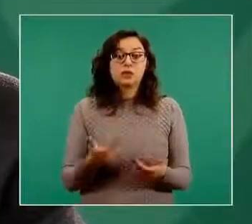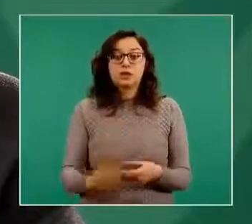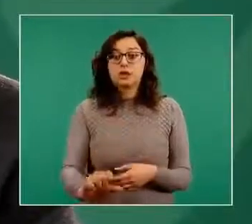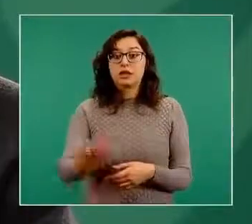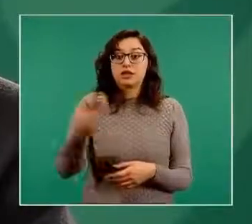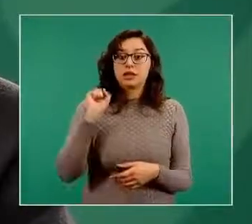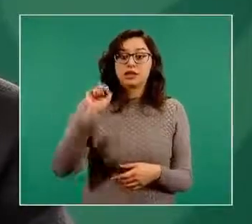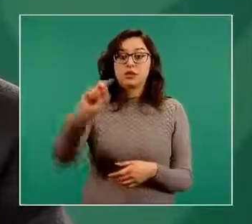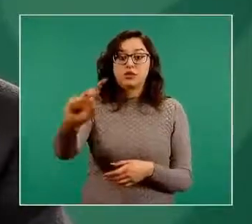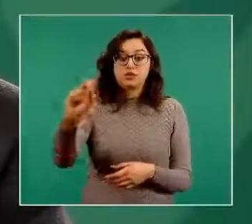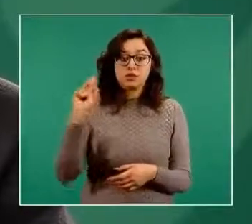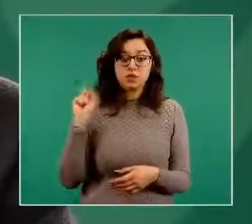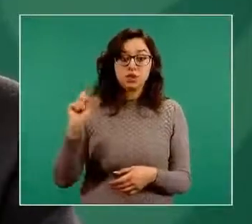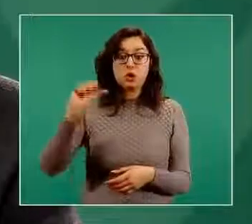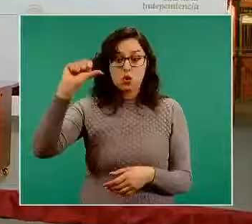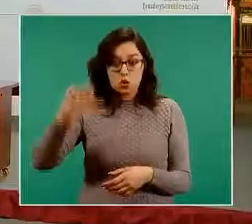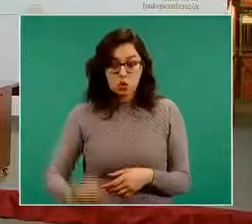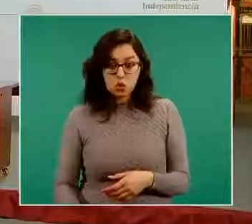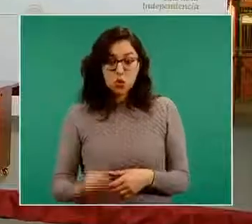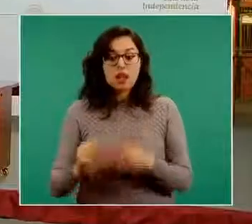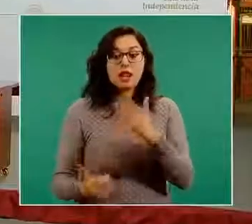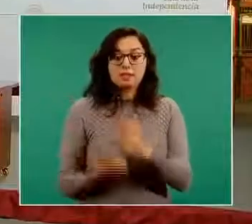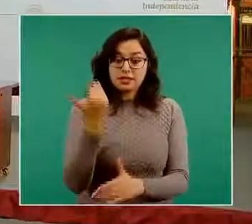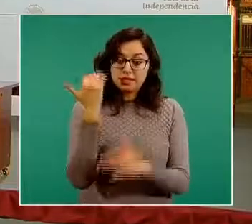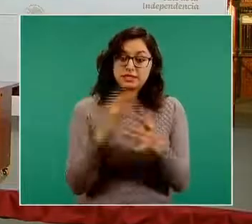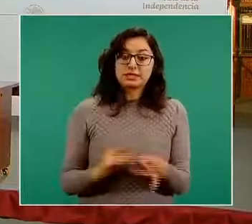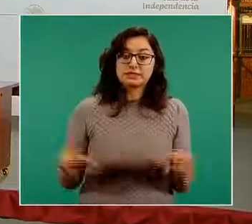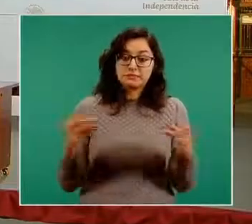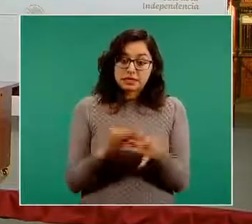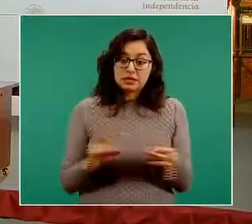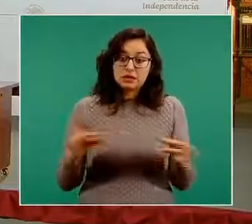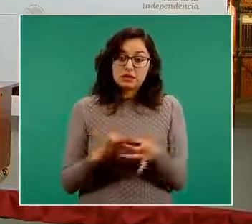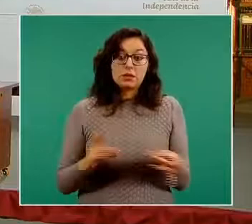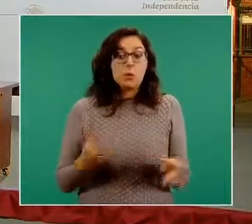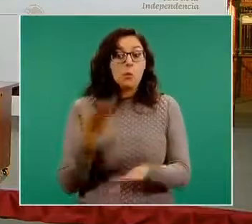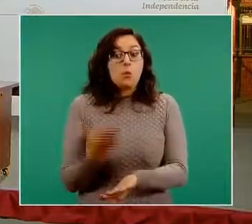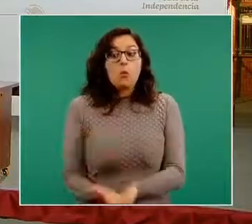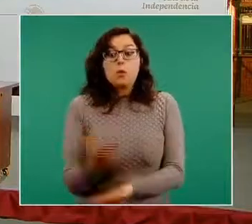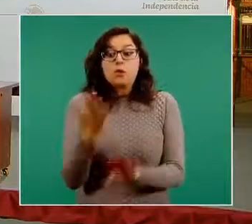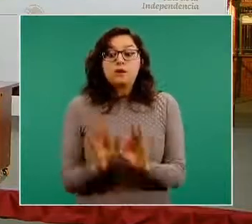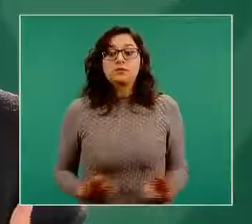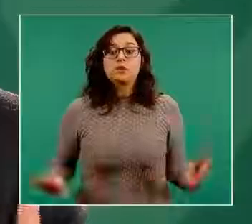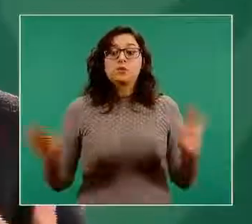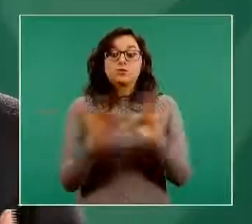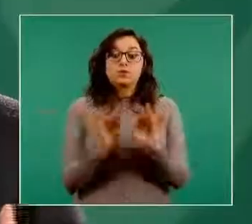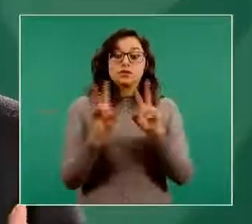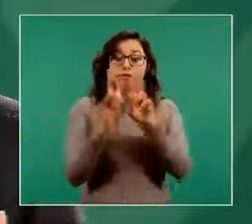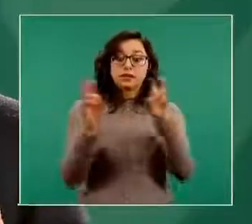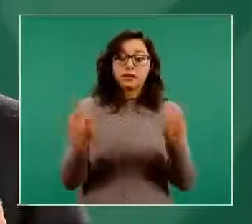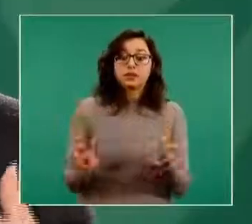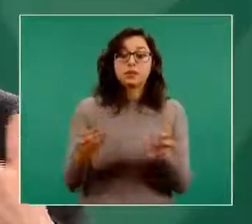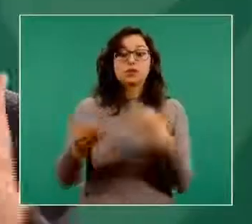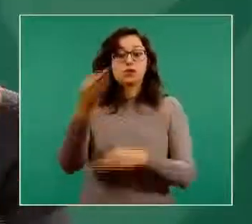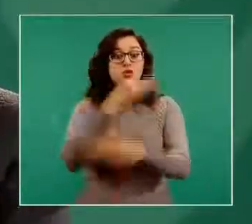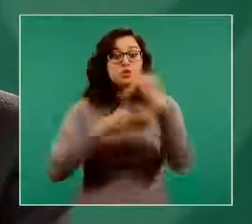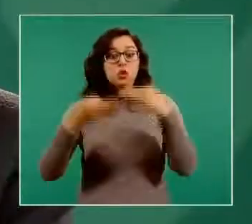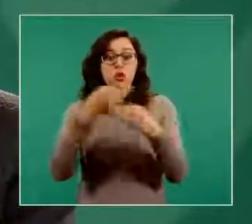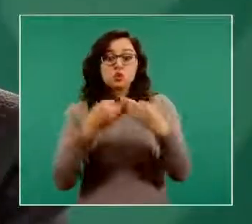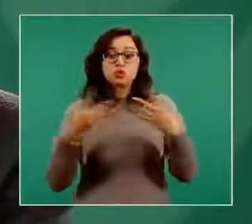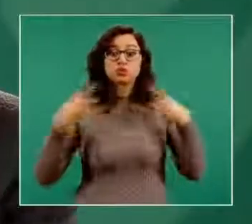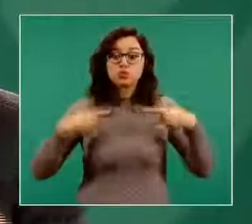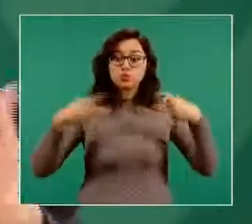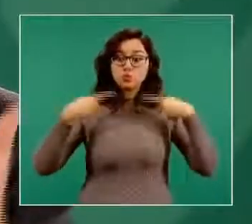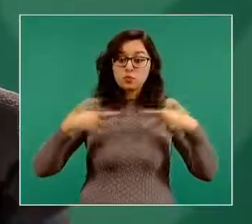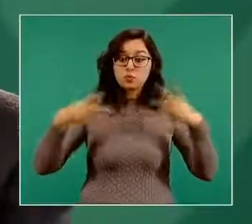semana, y lo explicó hoy en la conferencia matutina, cuando habla de la importancia de que los países tengan esta actitud